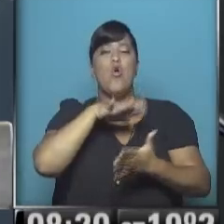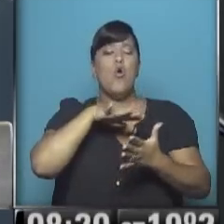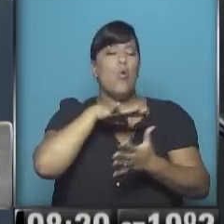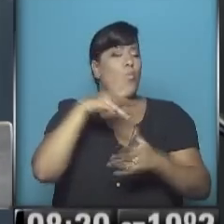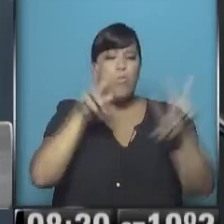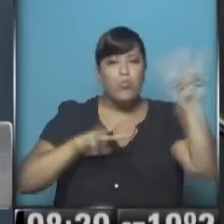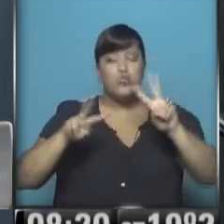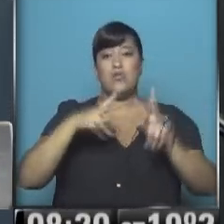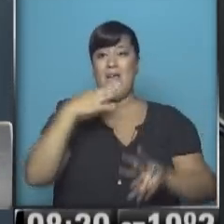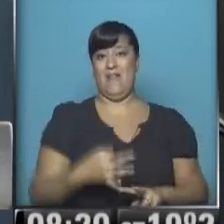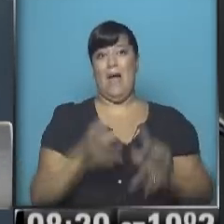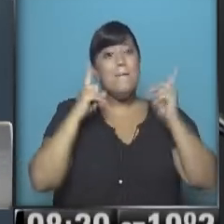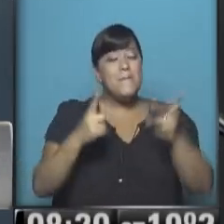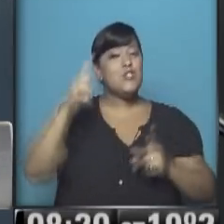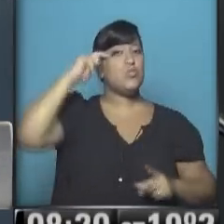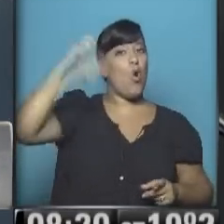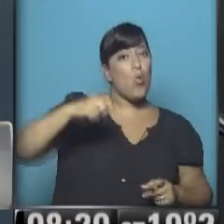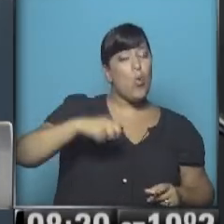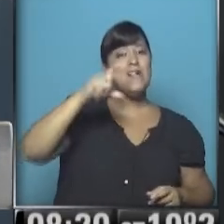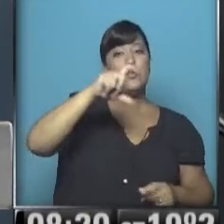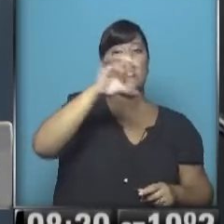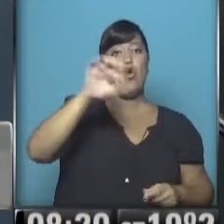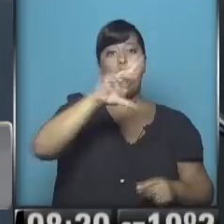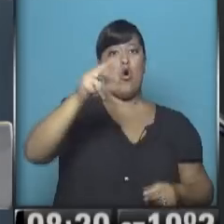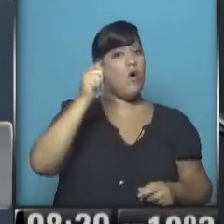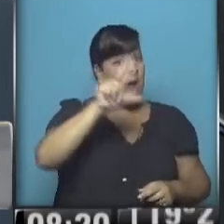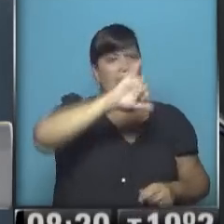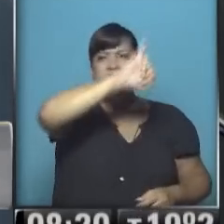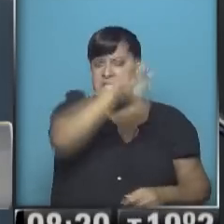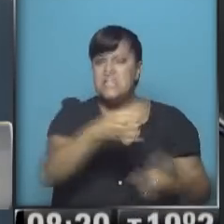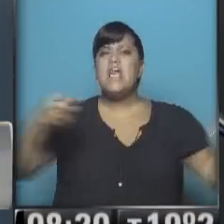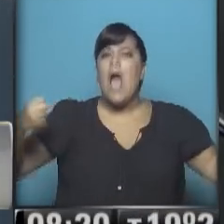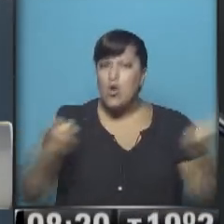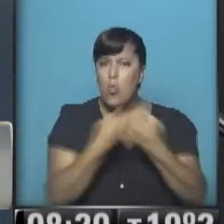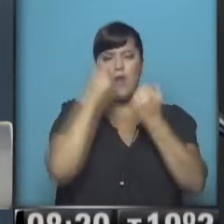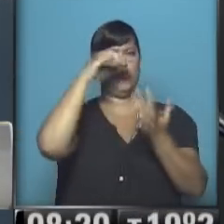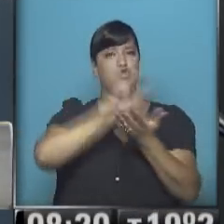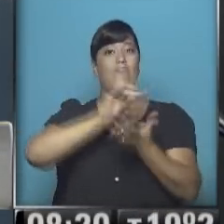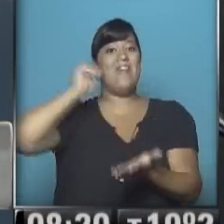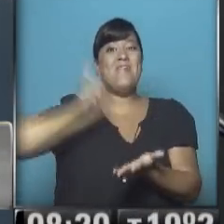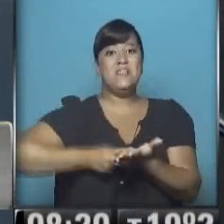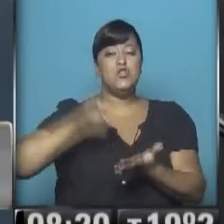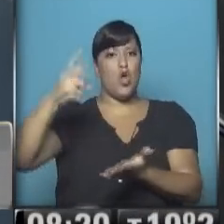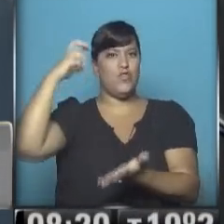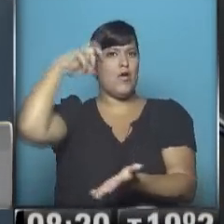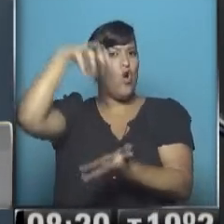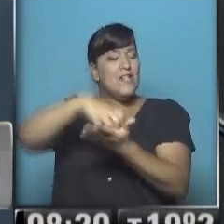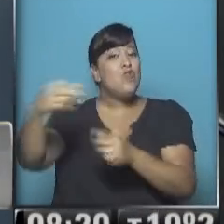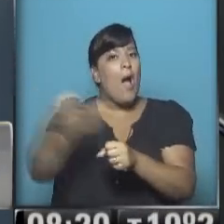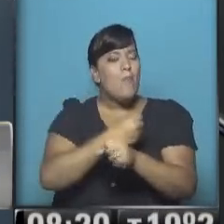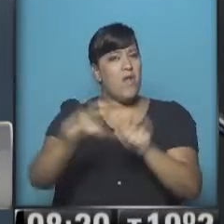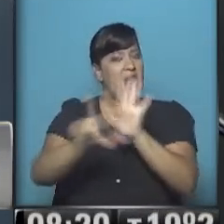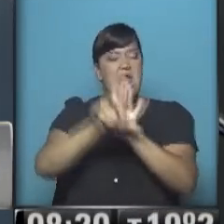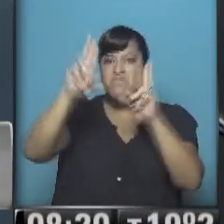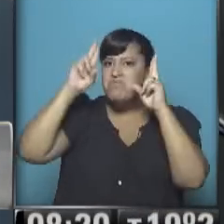el mismo juez canicoba Corral estuvo absolutamente de acuerdo en la decisión eh promovida Por el congreso a los efectos